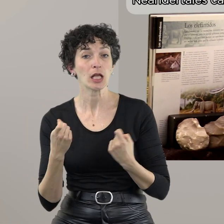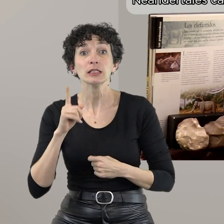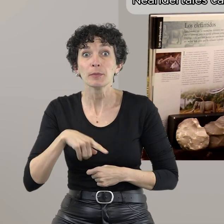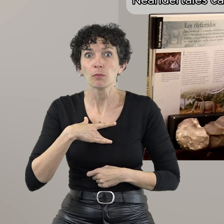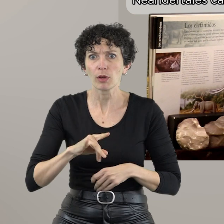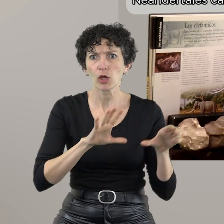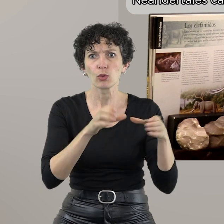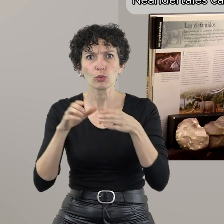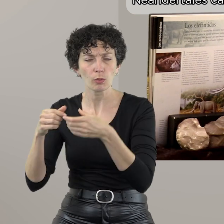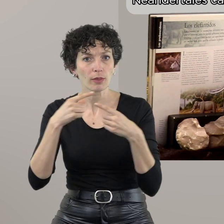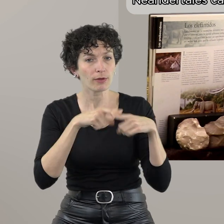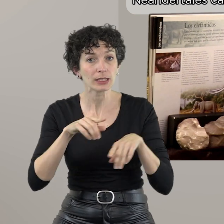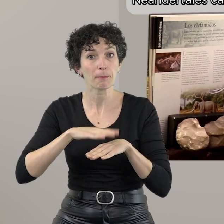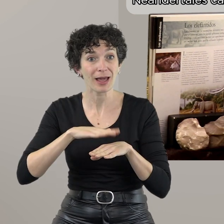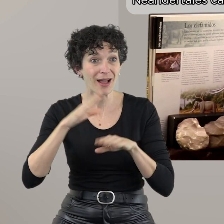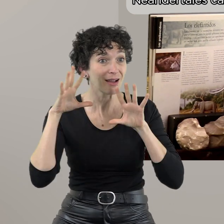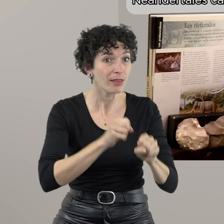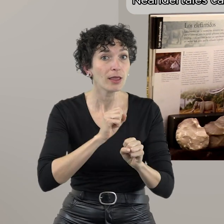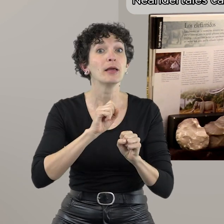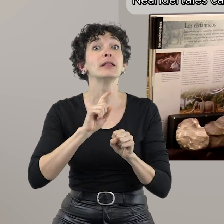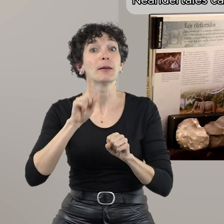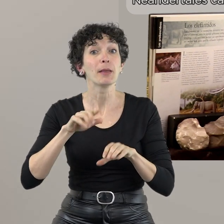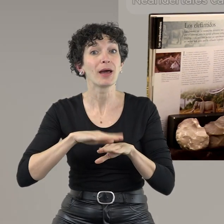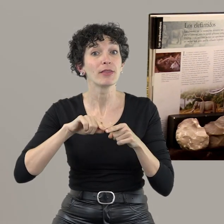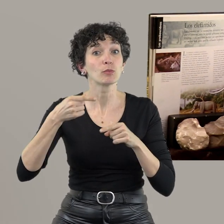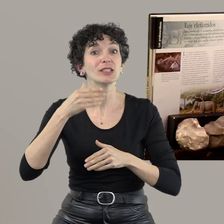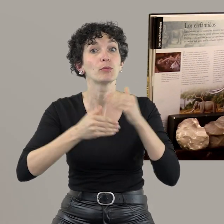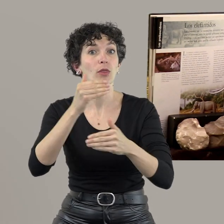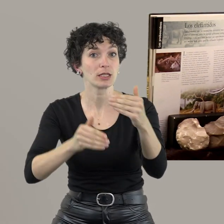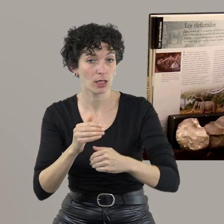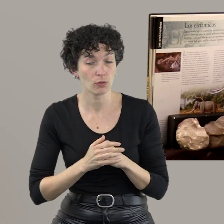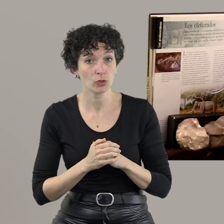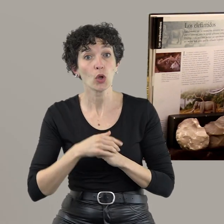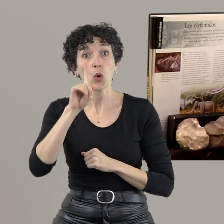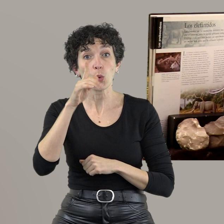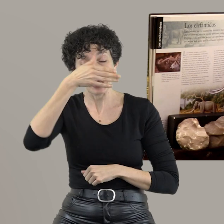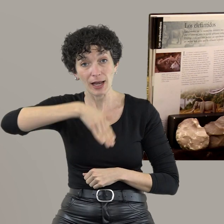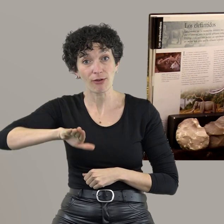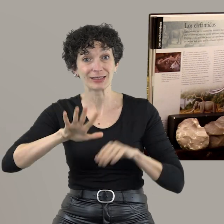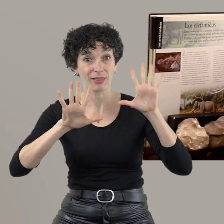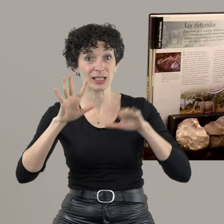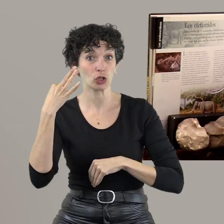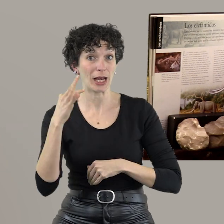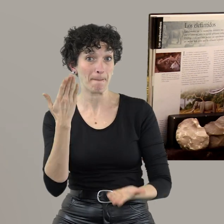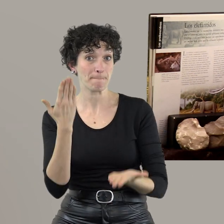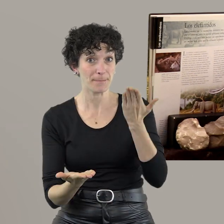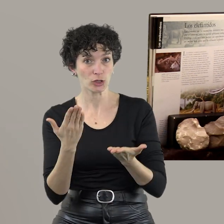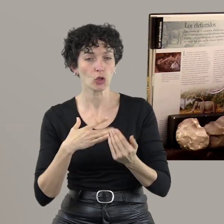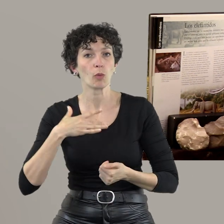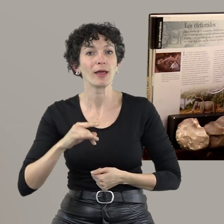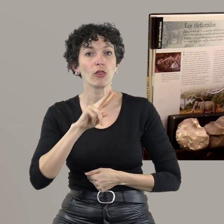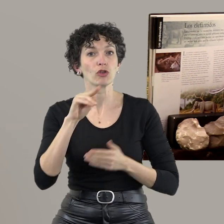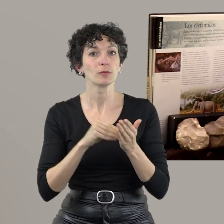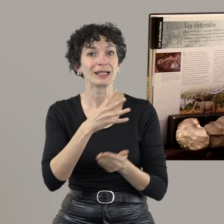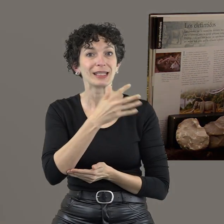grupos diferentes, tanto para la caza como para el procesado de las piezas. Se estima que un elefante de unas 10 toneladas podría llegar a proporcionar unas